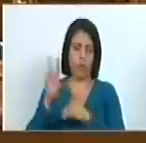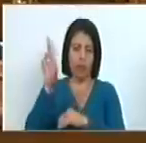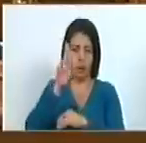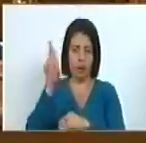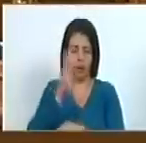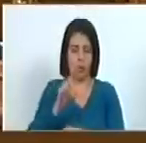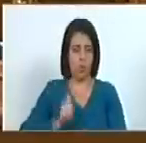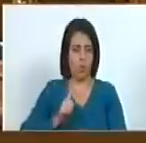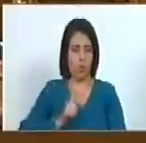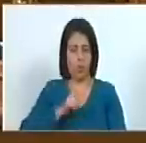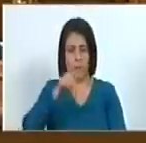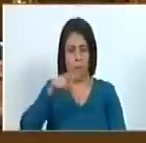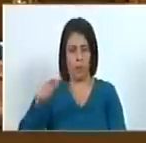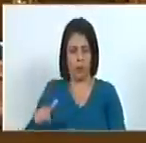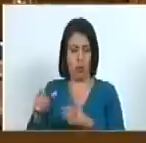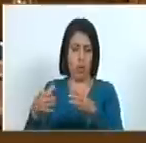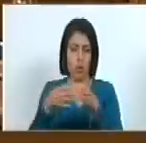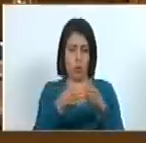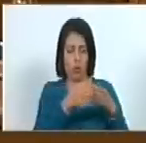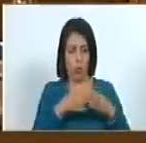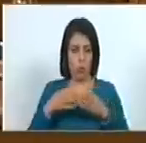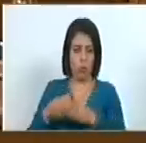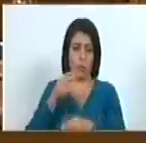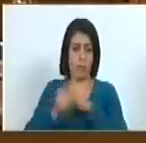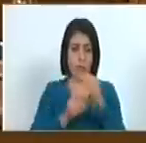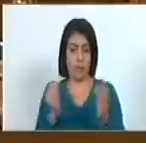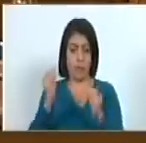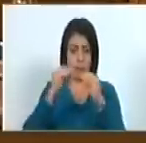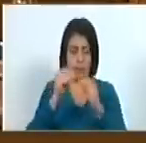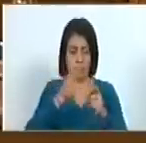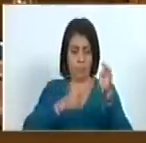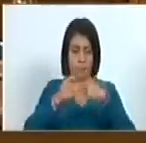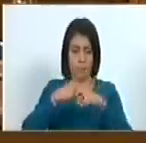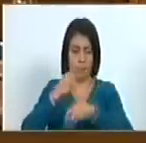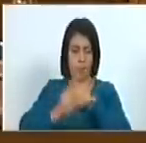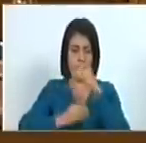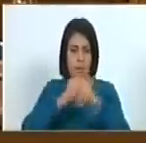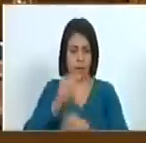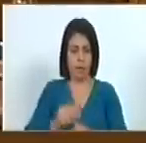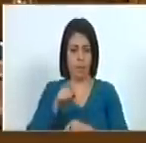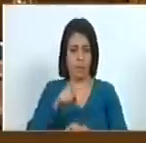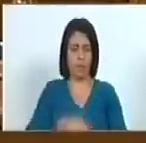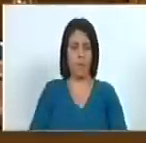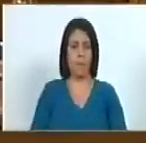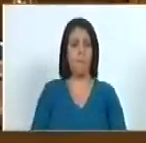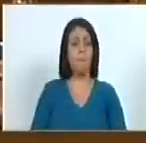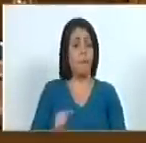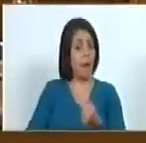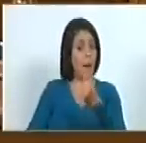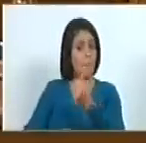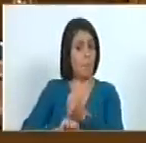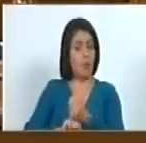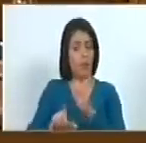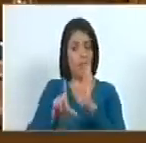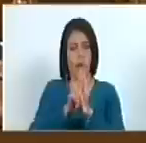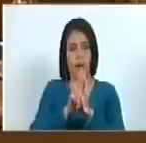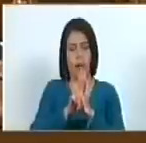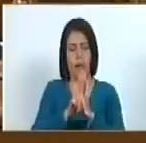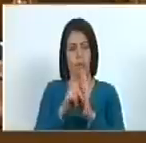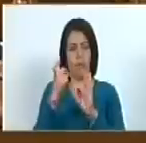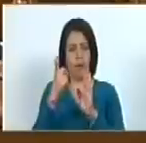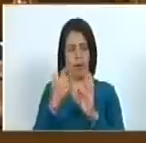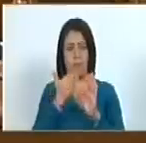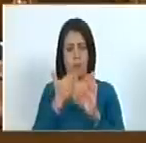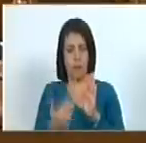a cualquiera de sus entidades, que sea negociado, celebrado o ejecutado con fundamento en la ilegal